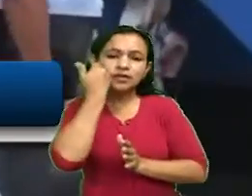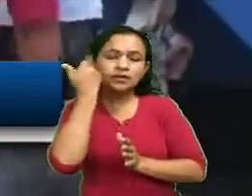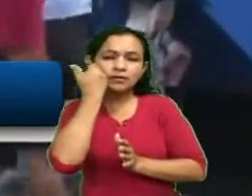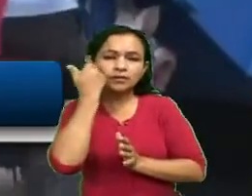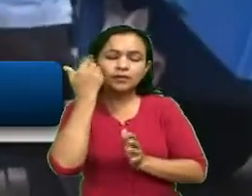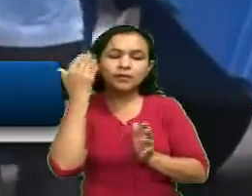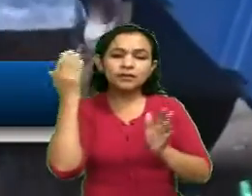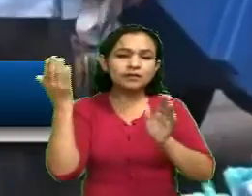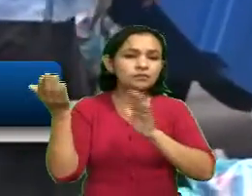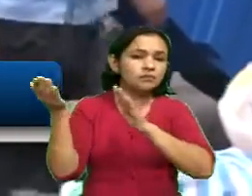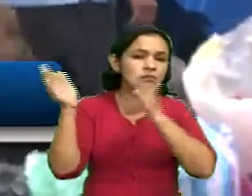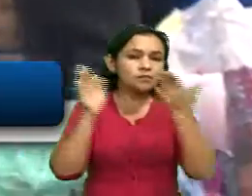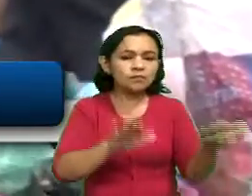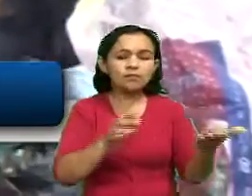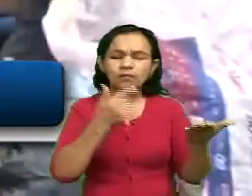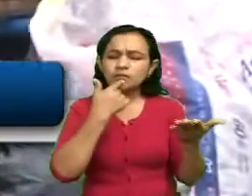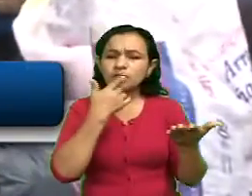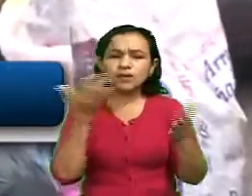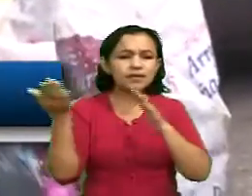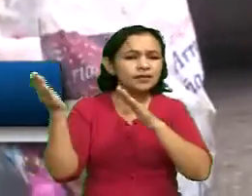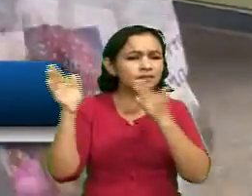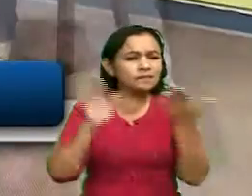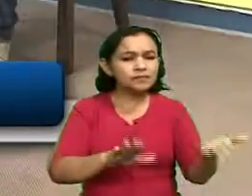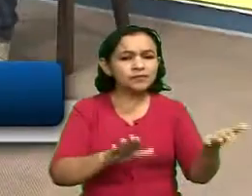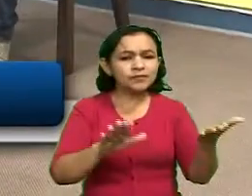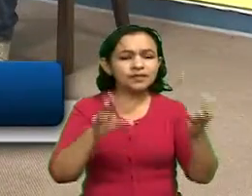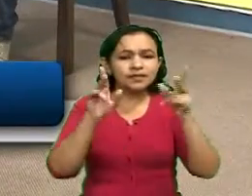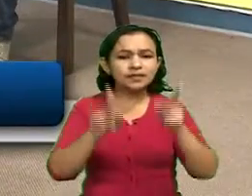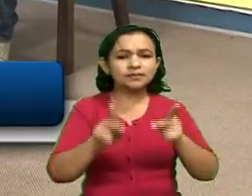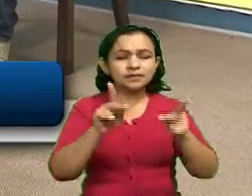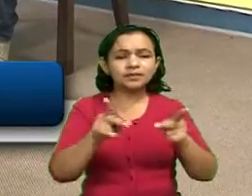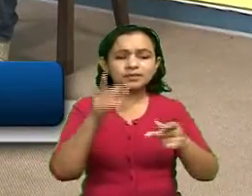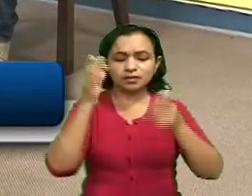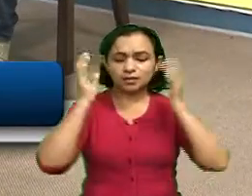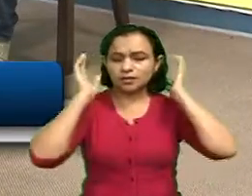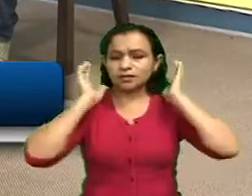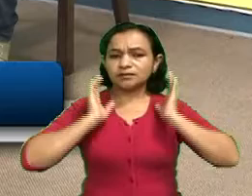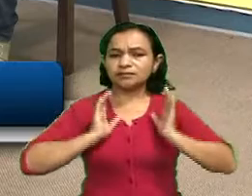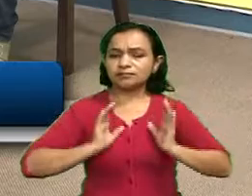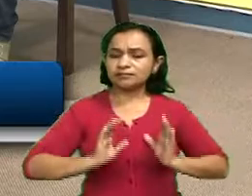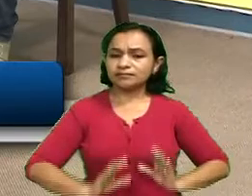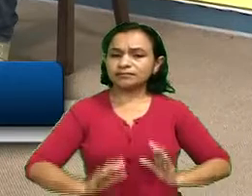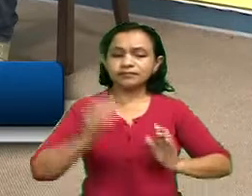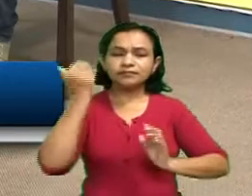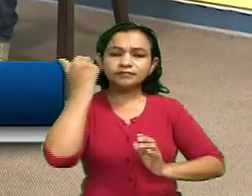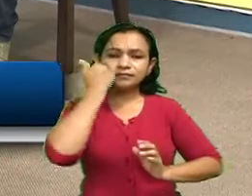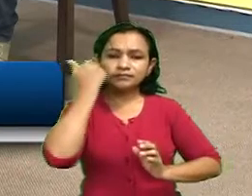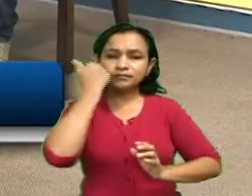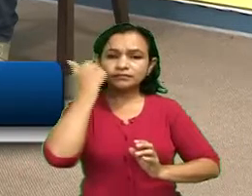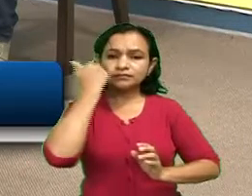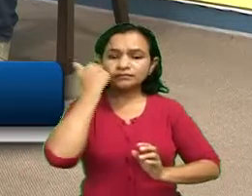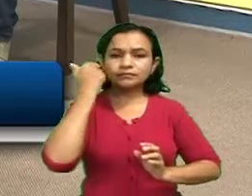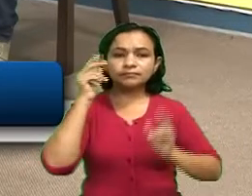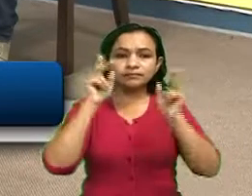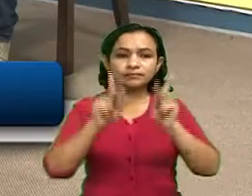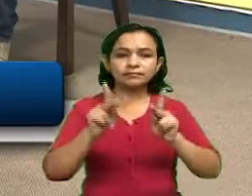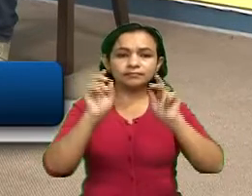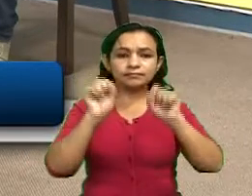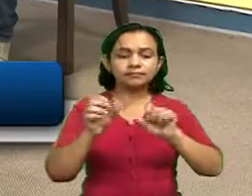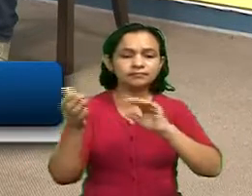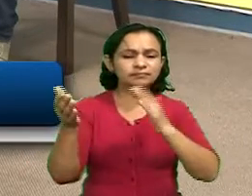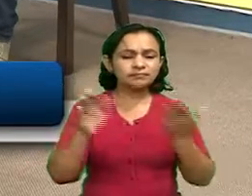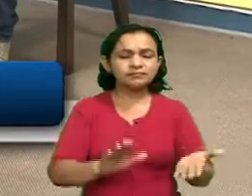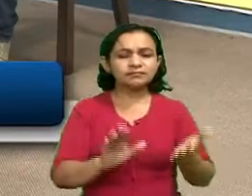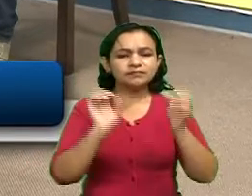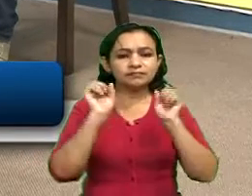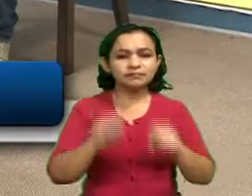tan mortal? ¿Qué es lo que pasa en nuestro organismo? ¿Qué afecta esta enfermedad? ¿Qué ataca